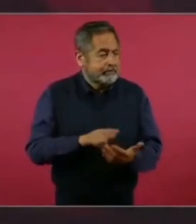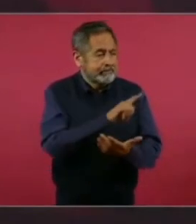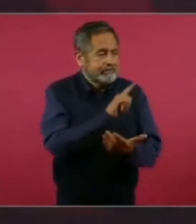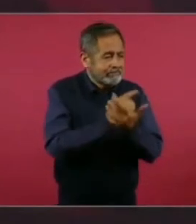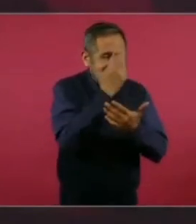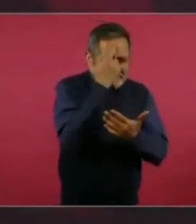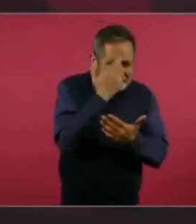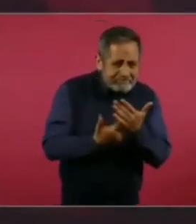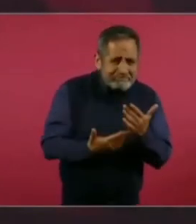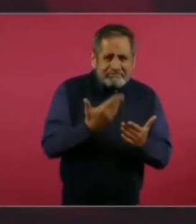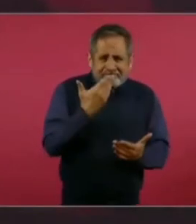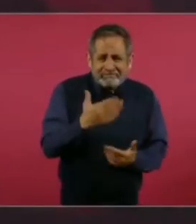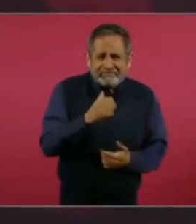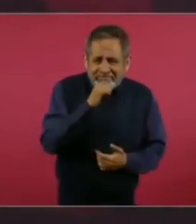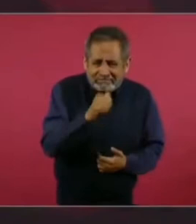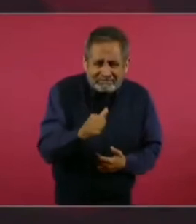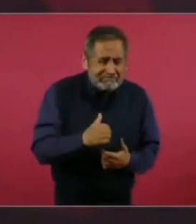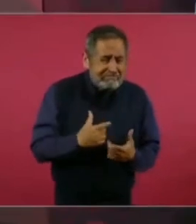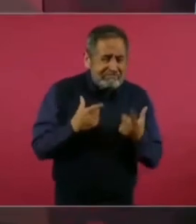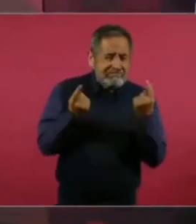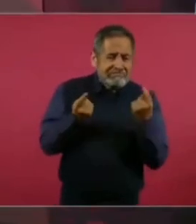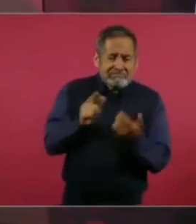ilegalidad.